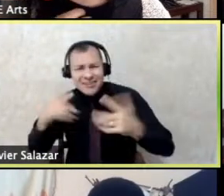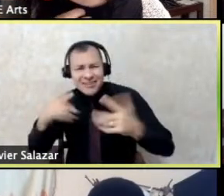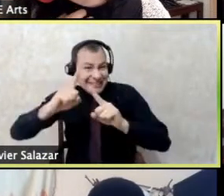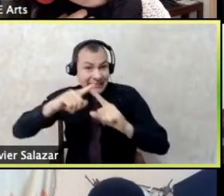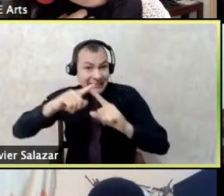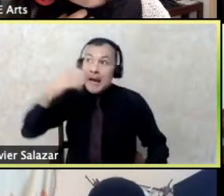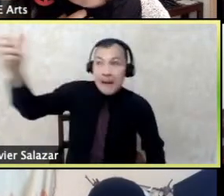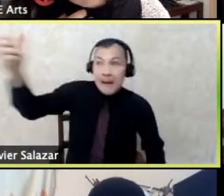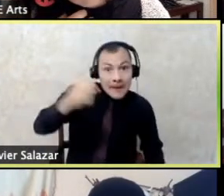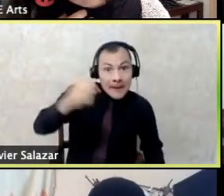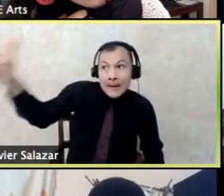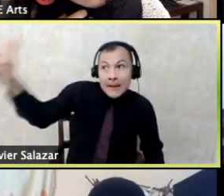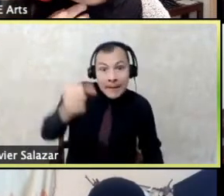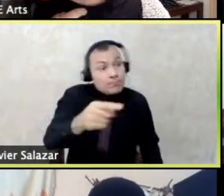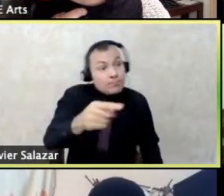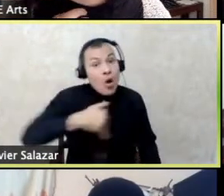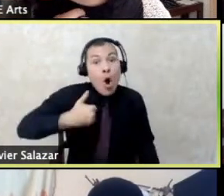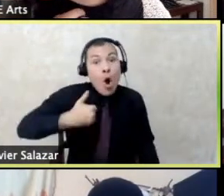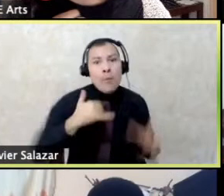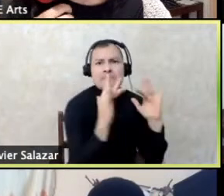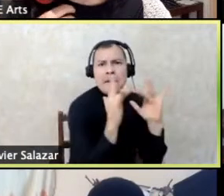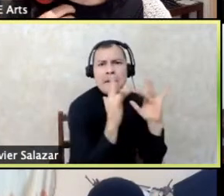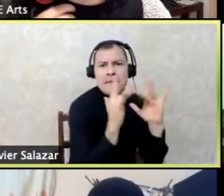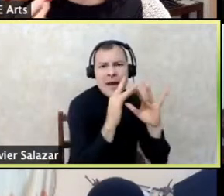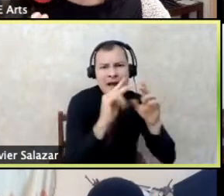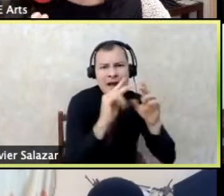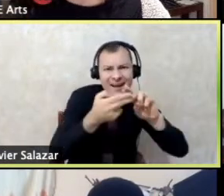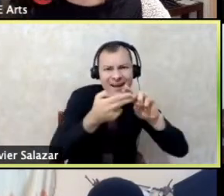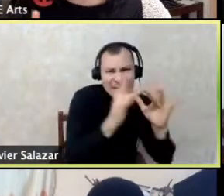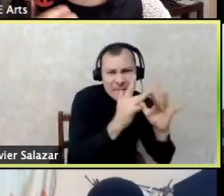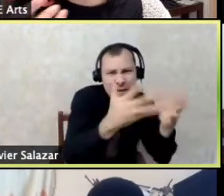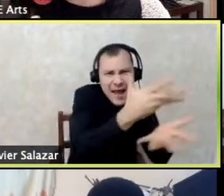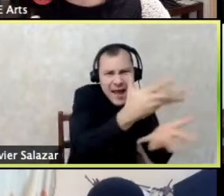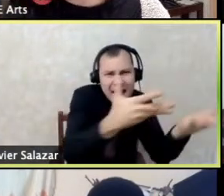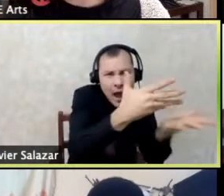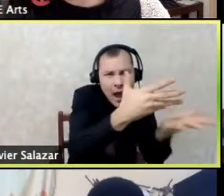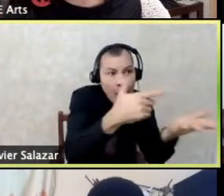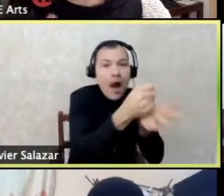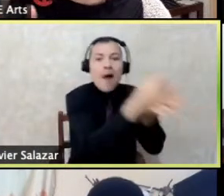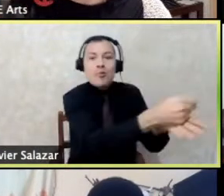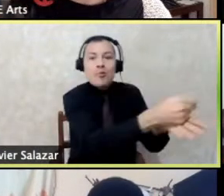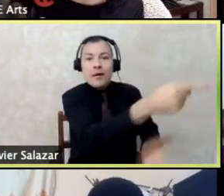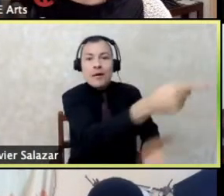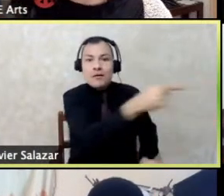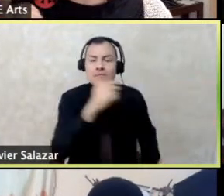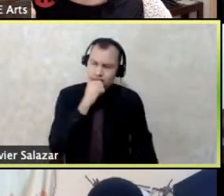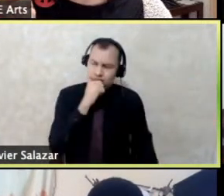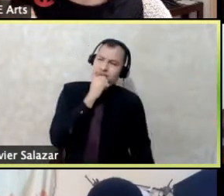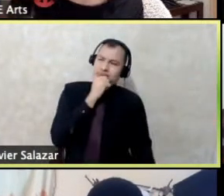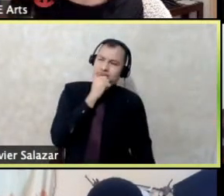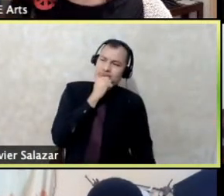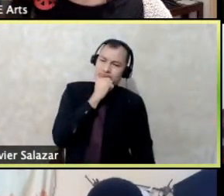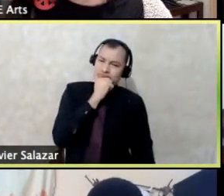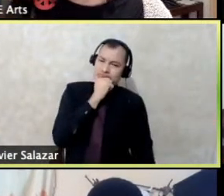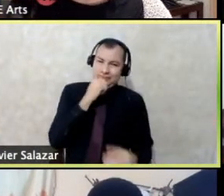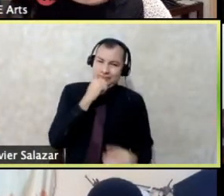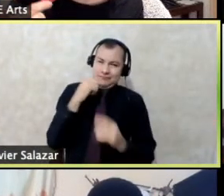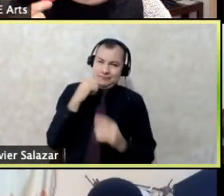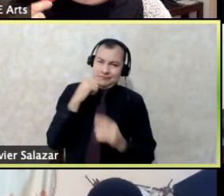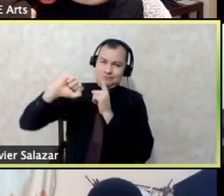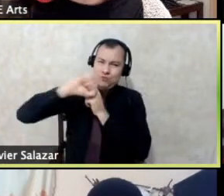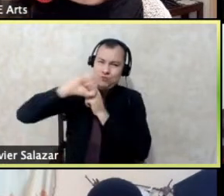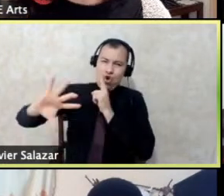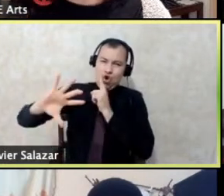mismos, pero también hacer cuestionamientos acerca de las realidades en aspectos de la salud, del medio